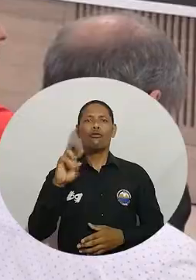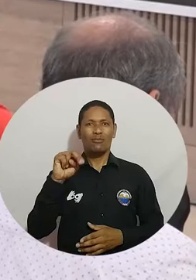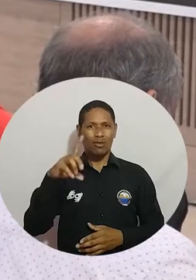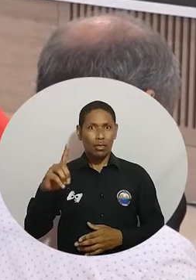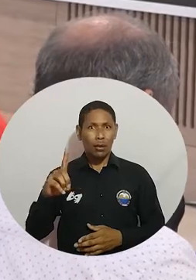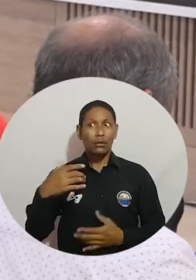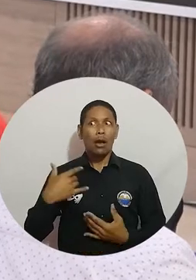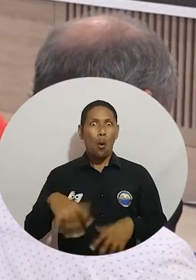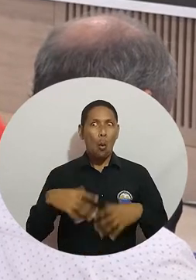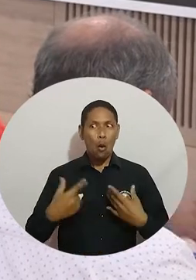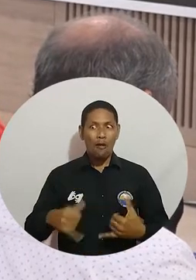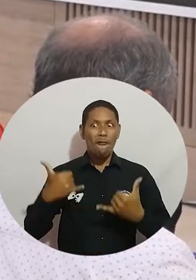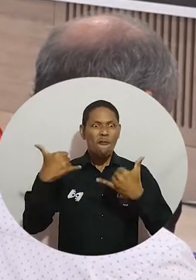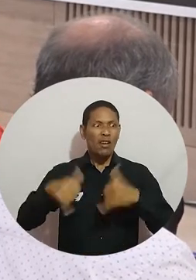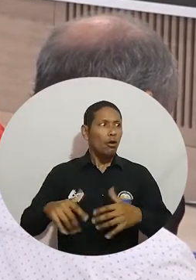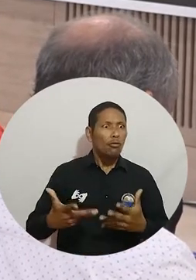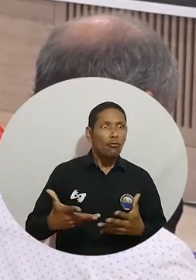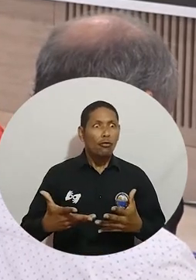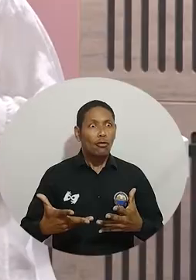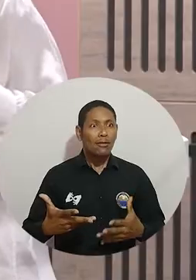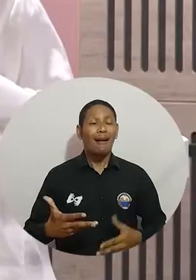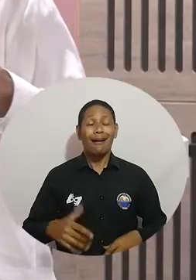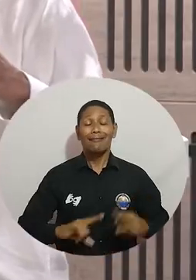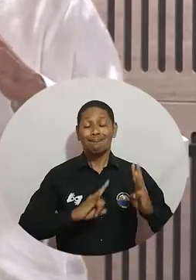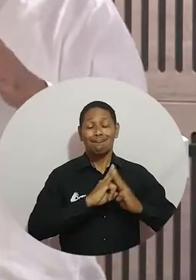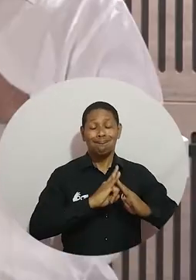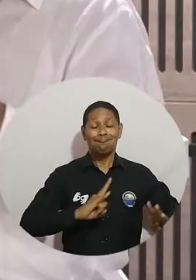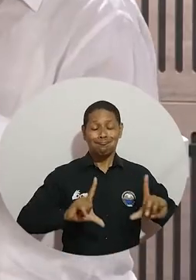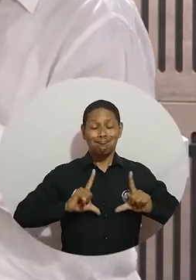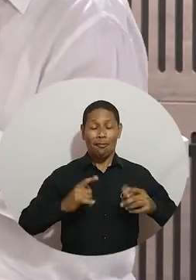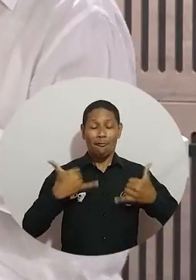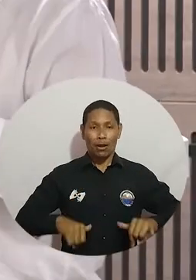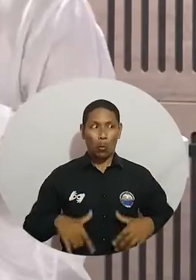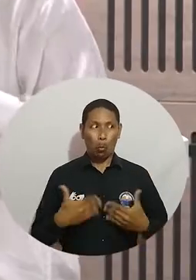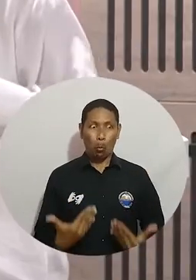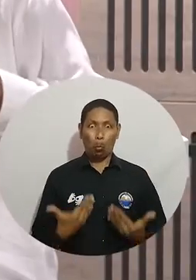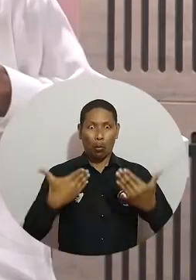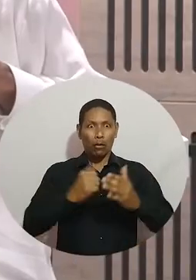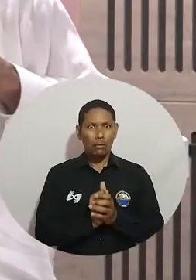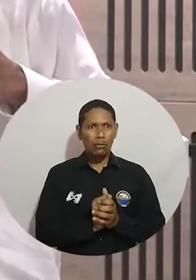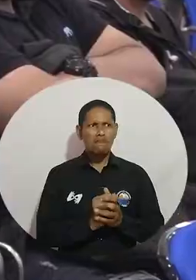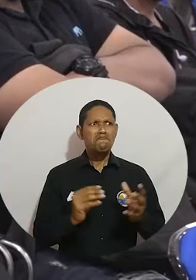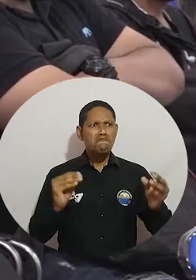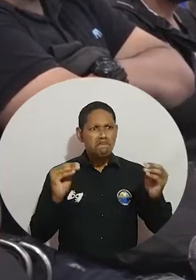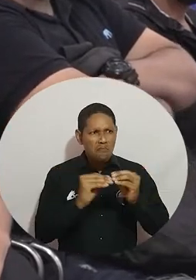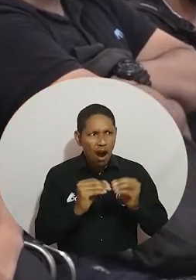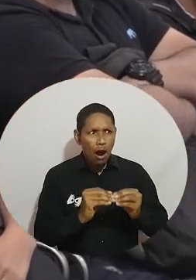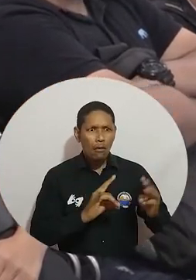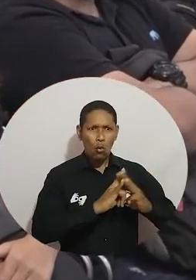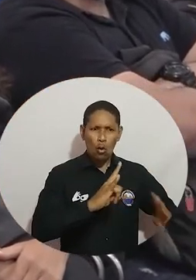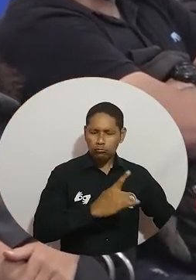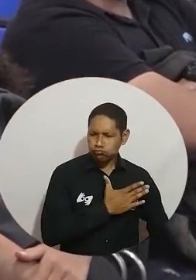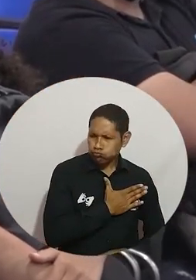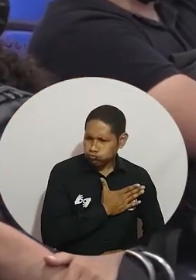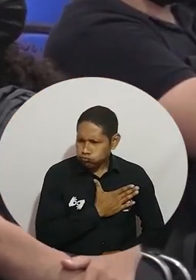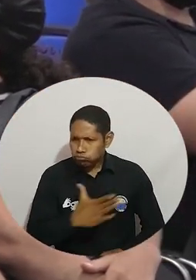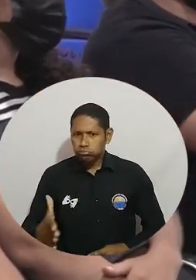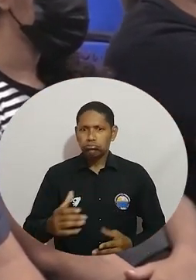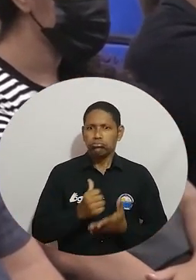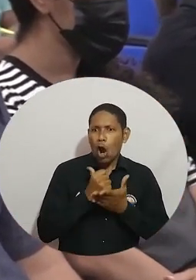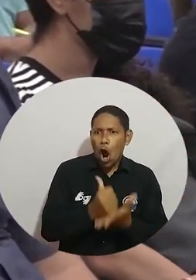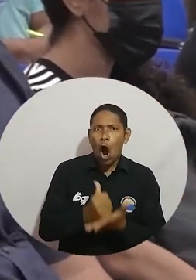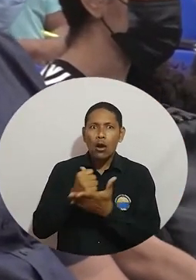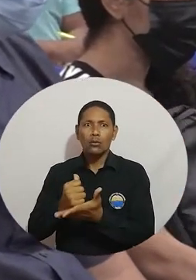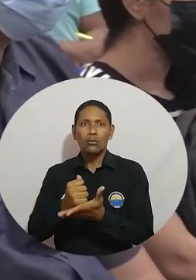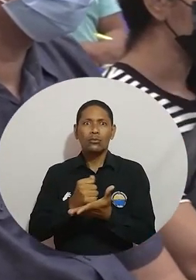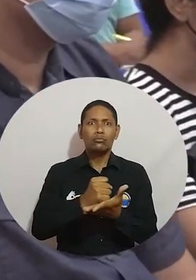Drummond, que son orgullosamente egresadas de la Universidad del Magdalena, y el compromiso además para llegar con la posibilidad